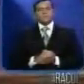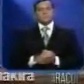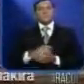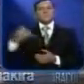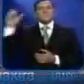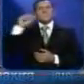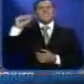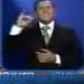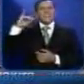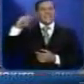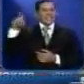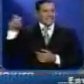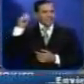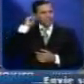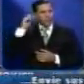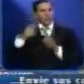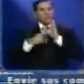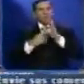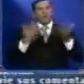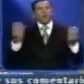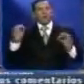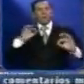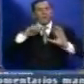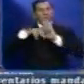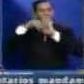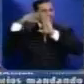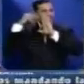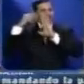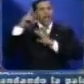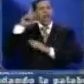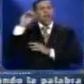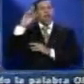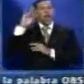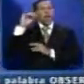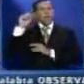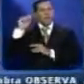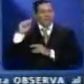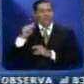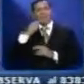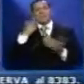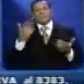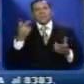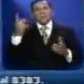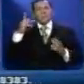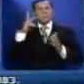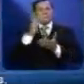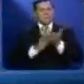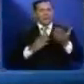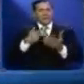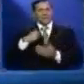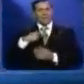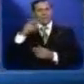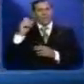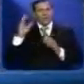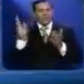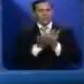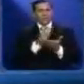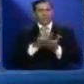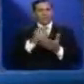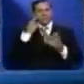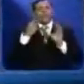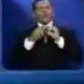Shakira hizo una presentación en vivo de cuatro de sus canciones, donde dos hacen parte de su nuevo álbum. Estos son algunos apartes del detrás de